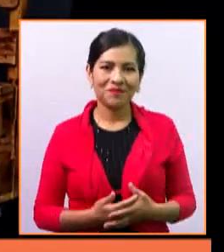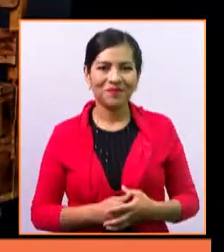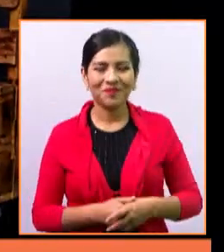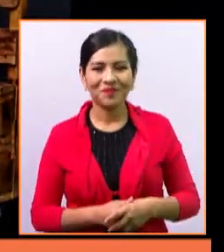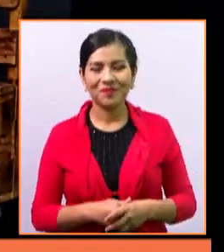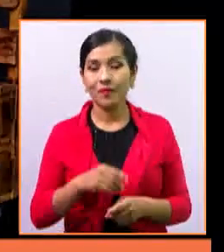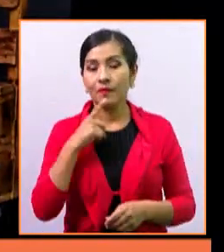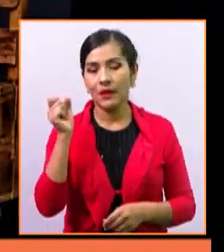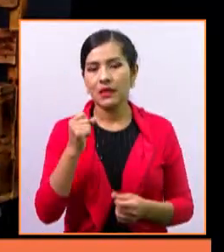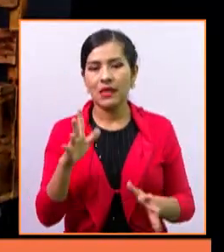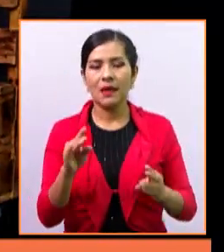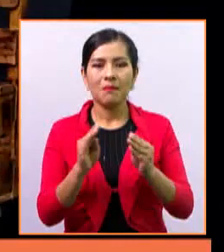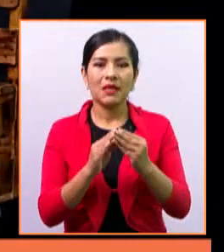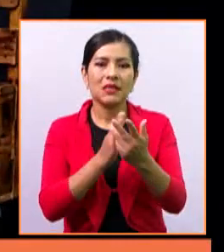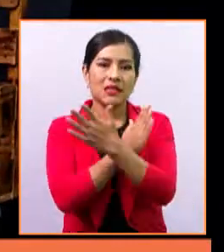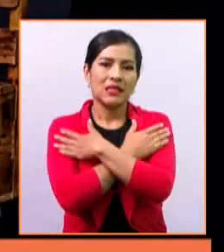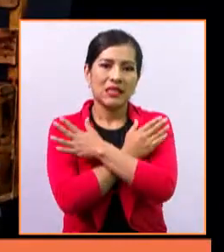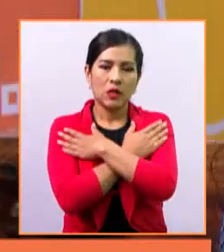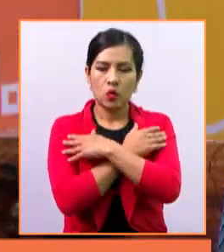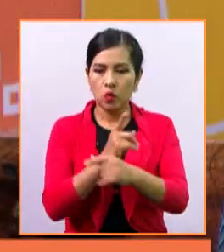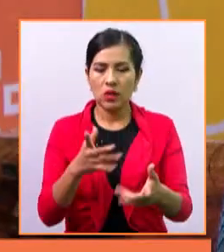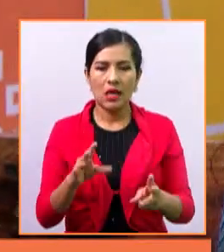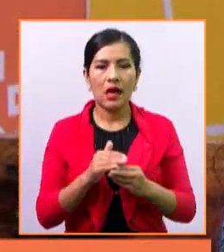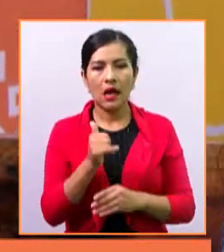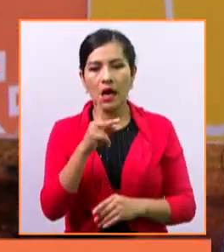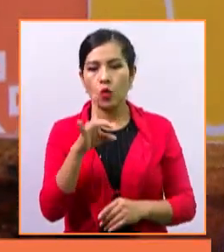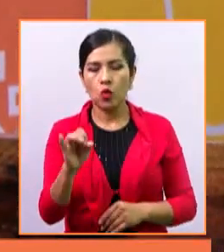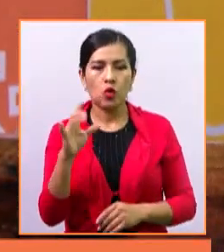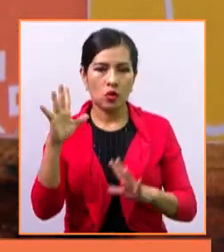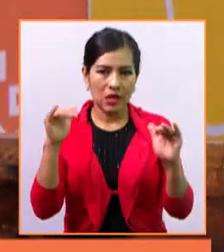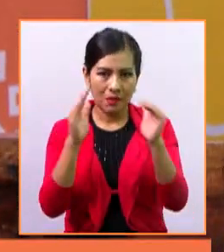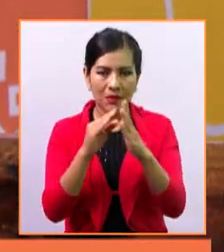saludar al Cluster La Paz, Audio La Paz, a